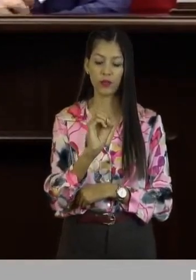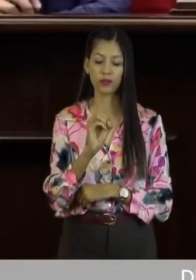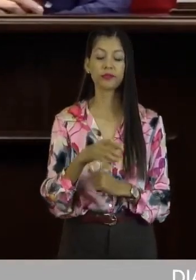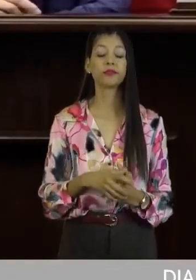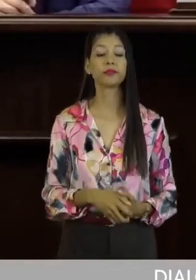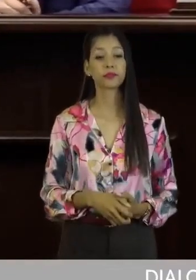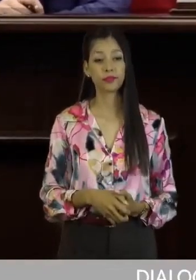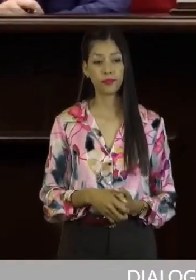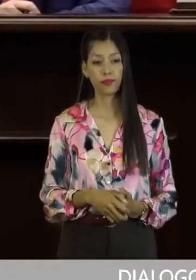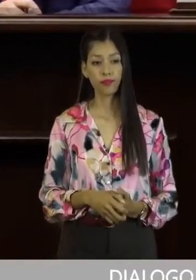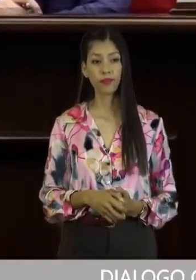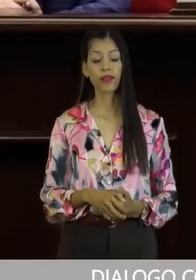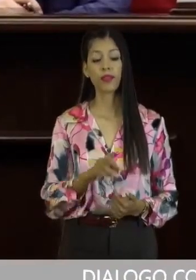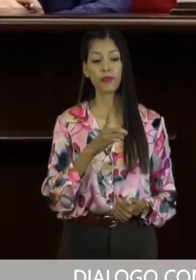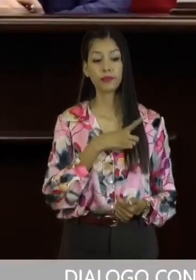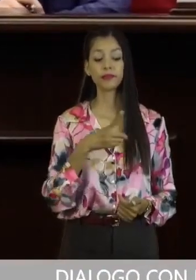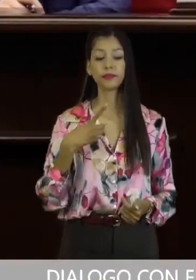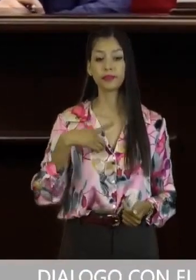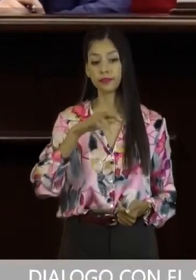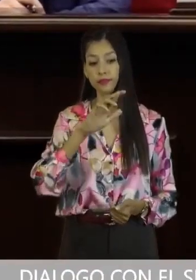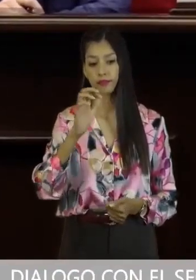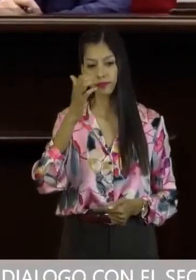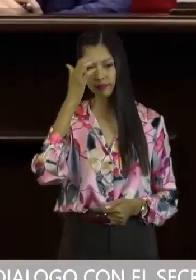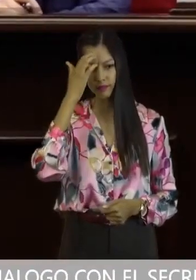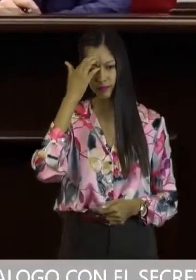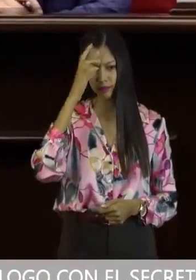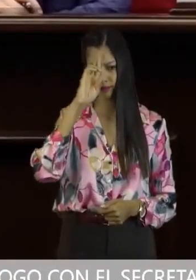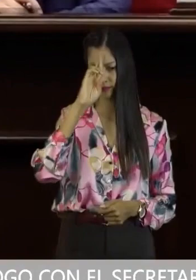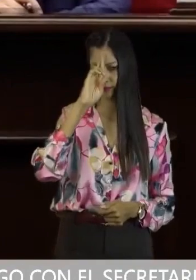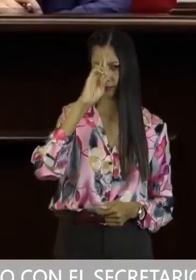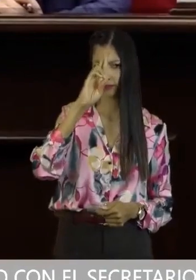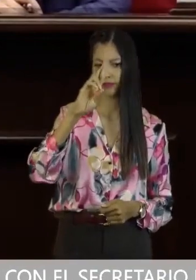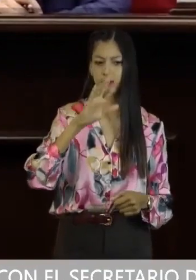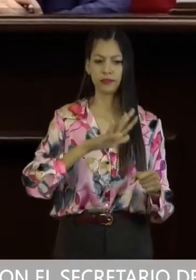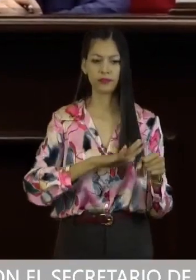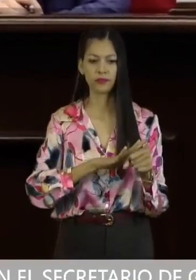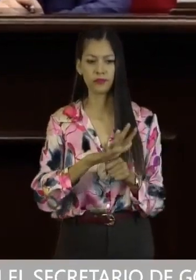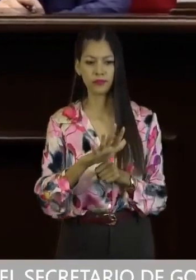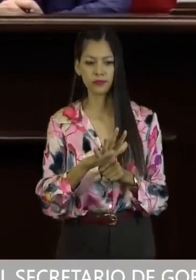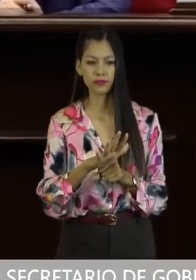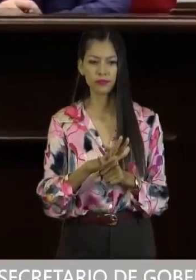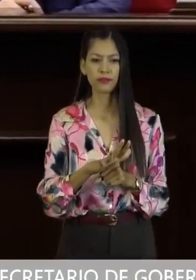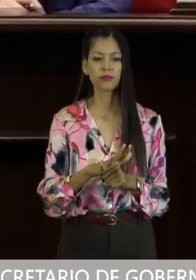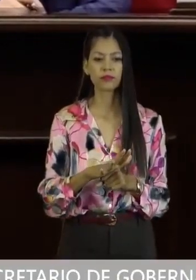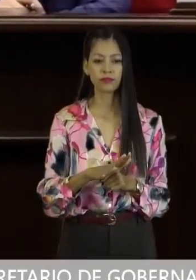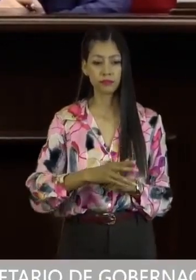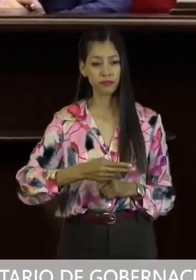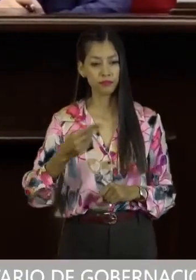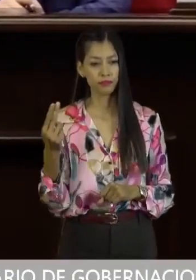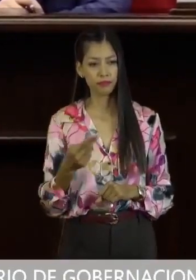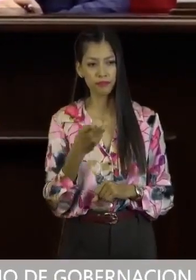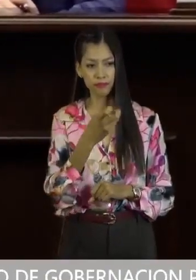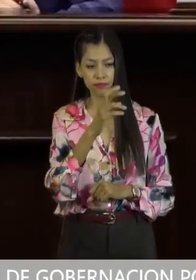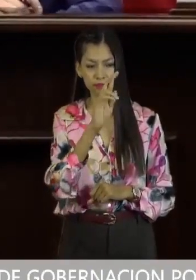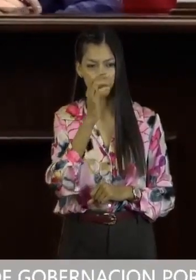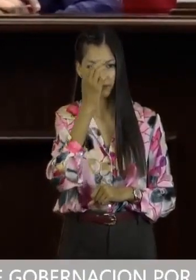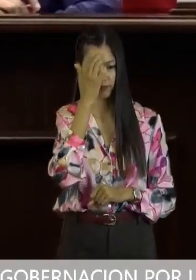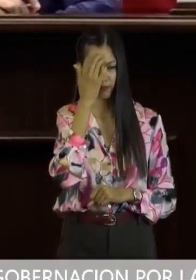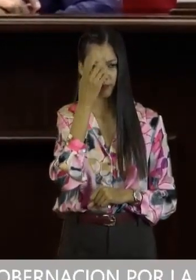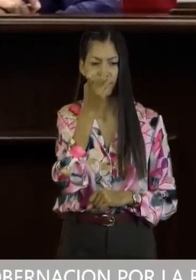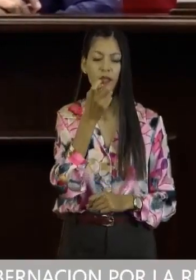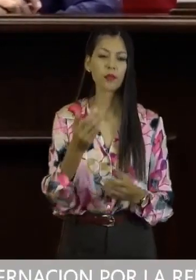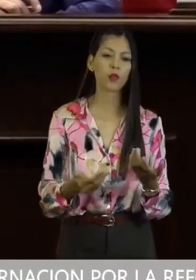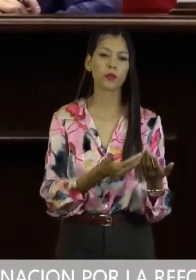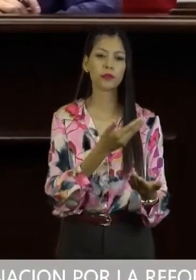Como es de reconocer, y hay que honrar a los que merecen esa honra, esta